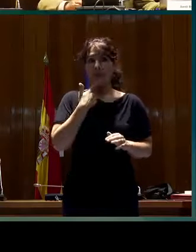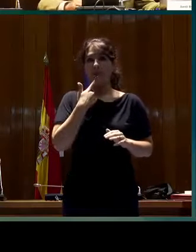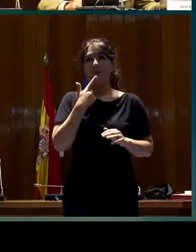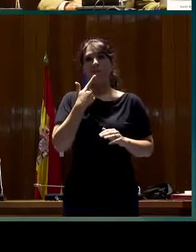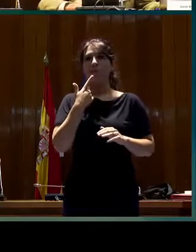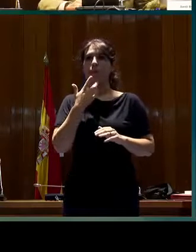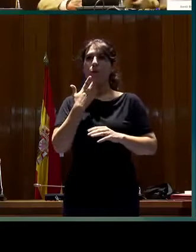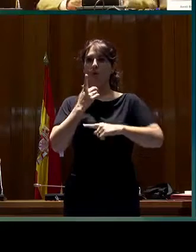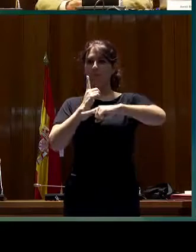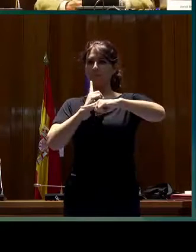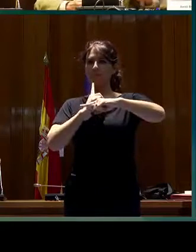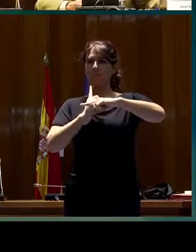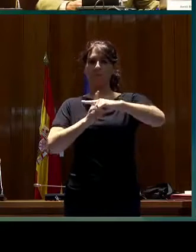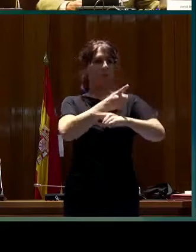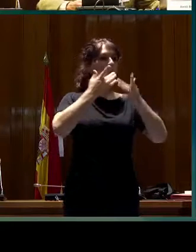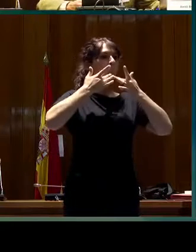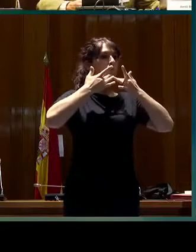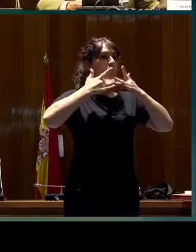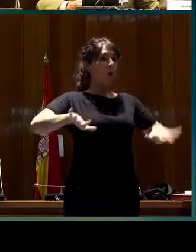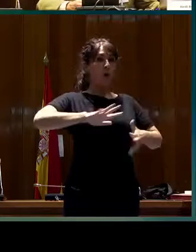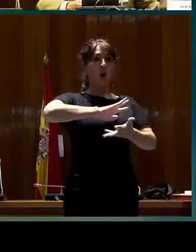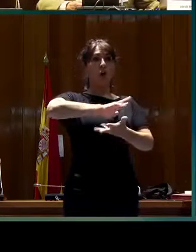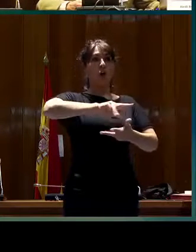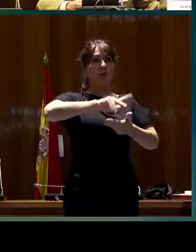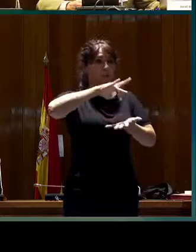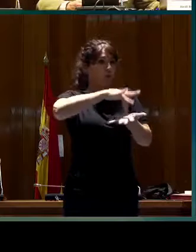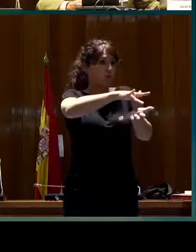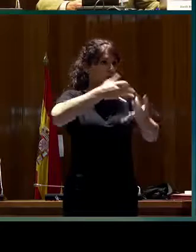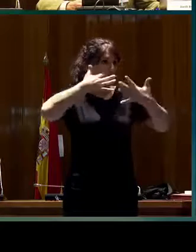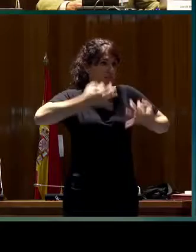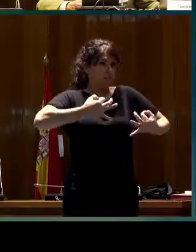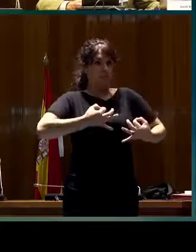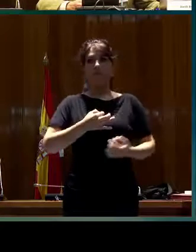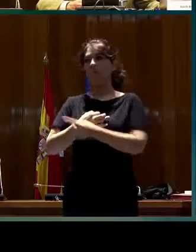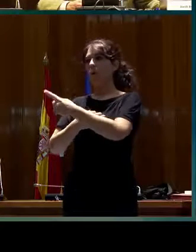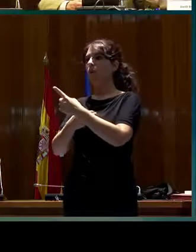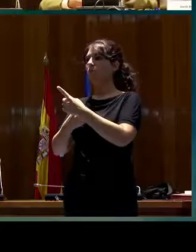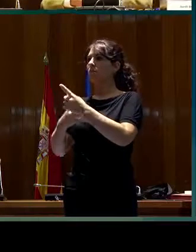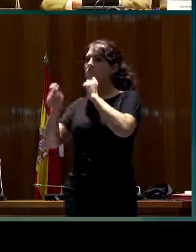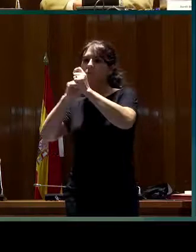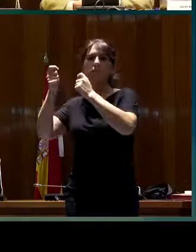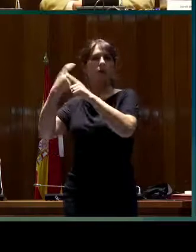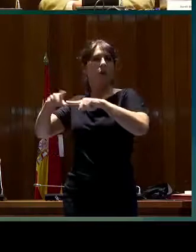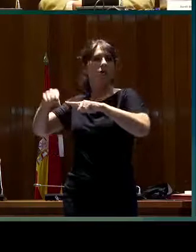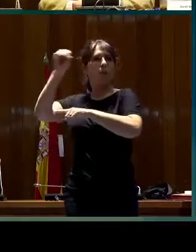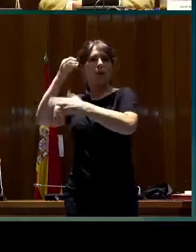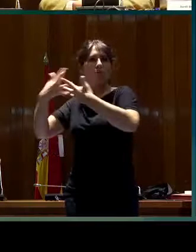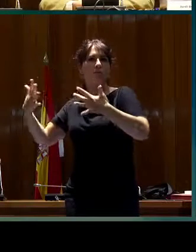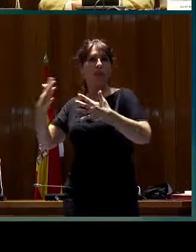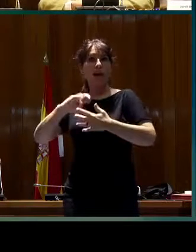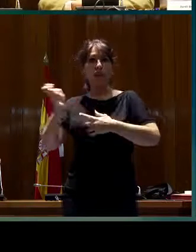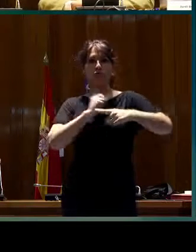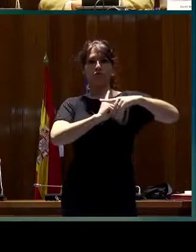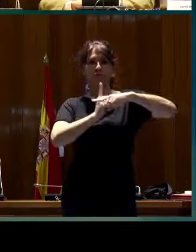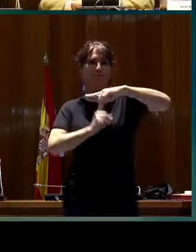estadio intermedio entre las noticias y lo que son editoriales o artículos de fondo. Hay también otros géneros como